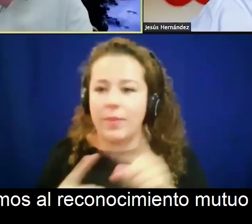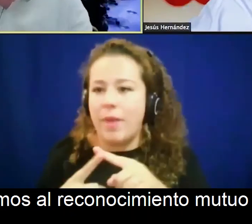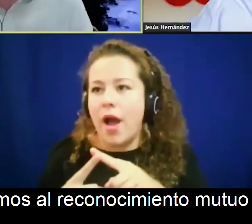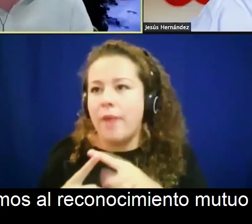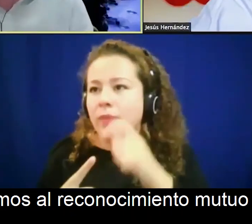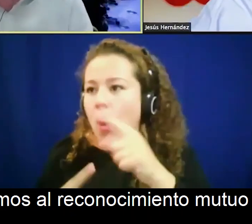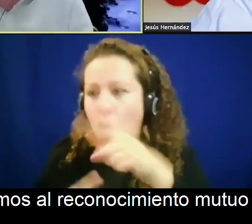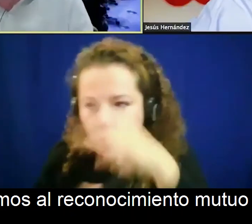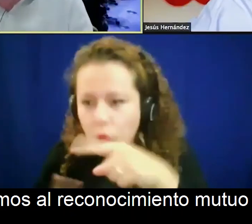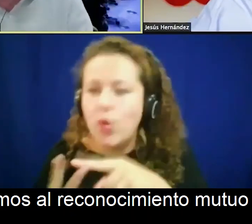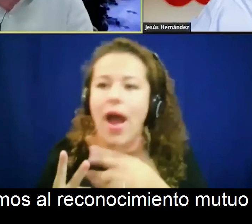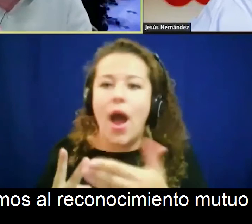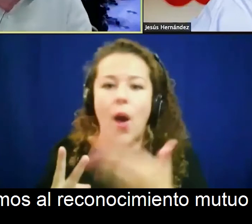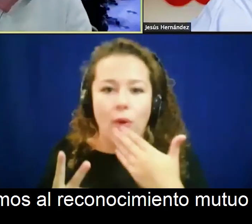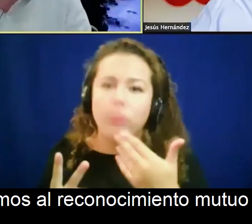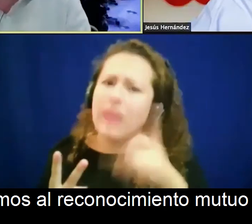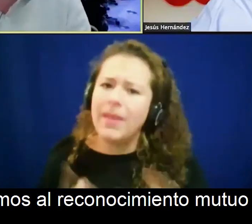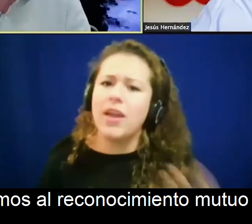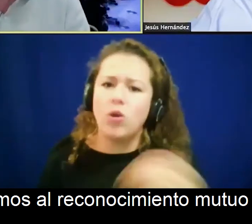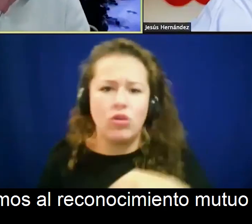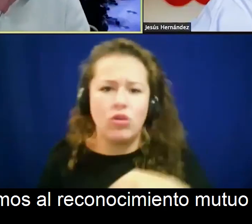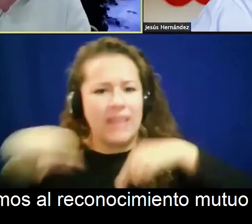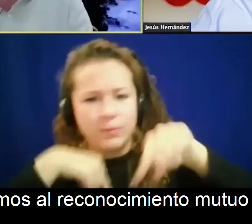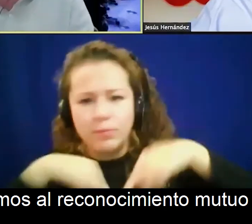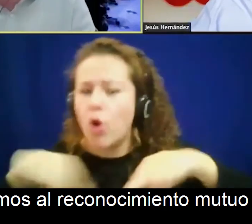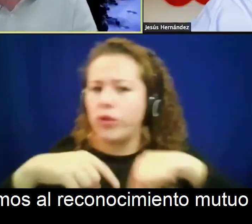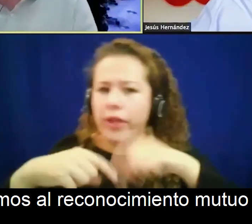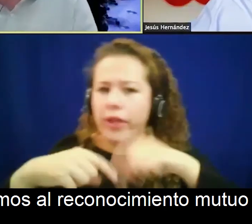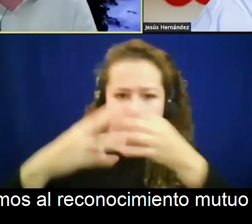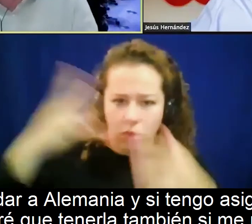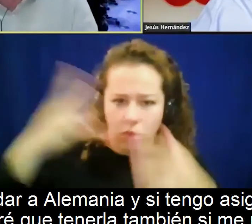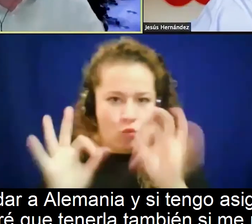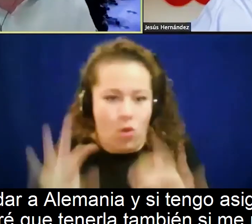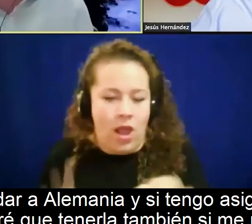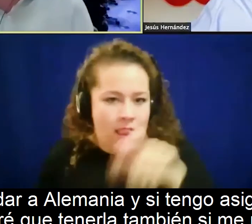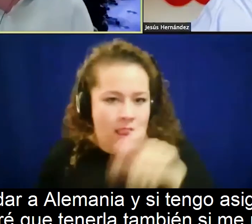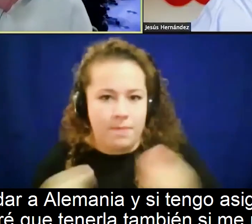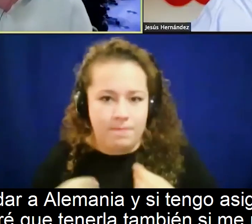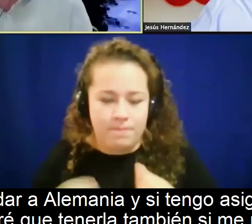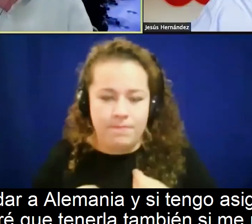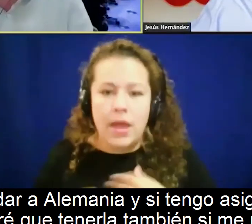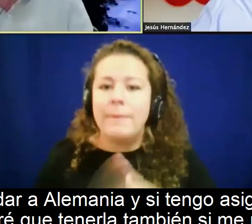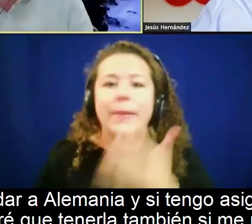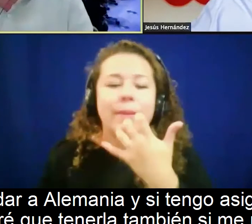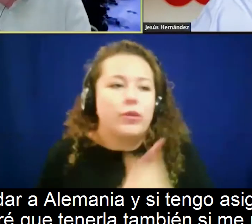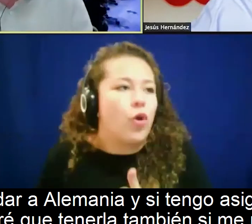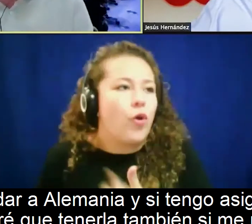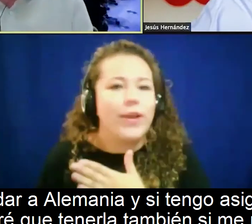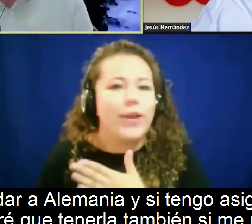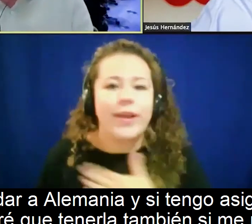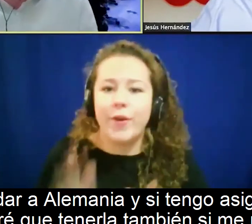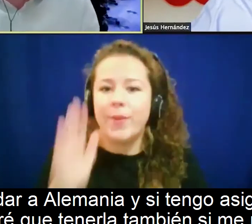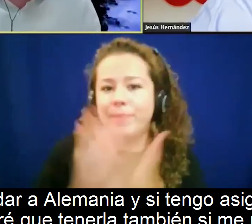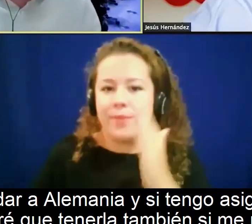etcétera, para que lleguemos al reconocimiento mutuo de la discapacidad, para que cualquier persona, oye, pues yo me quiero mudar a Alemania, si yo